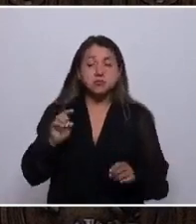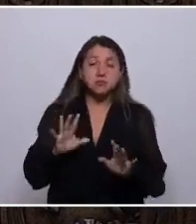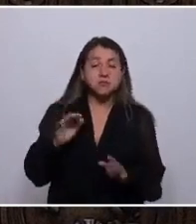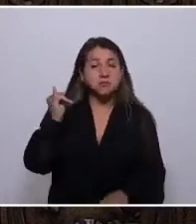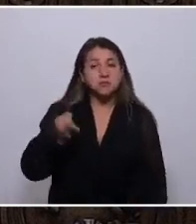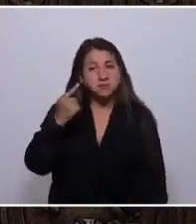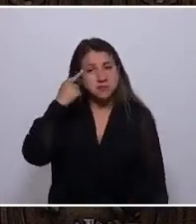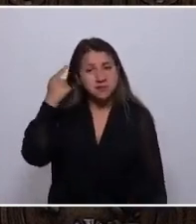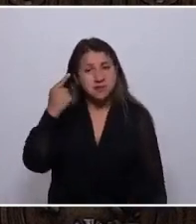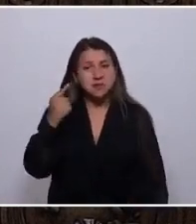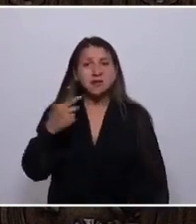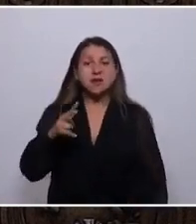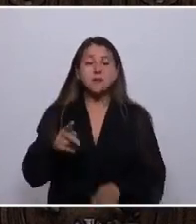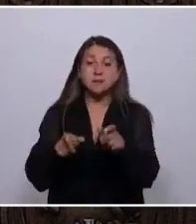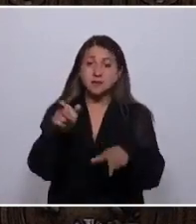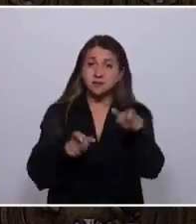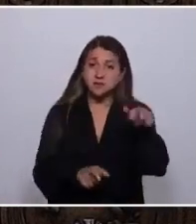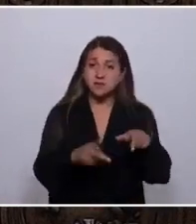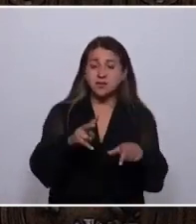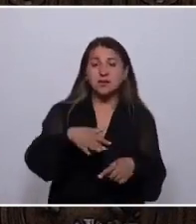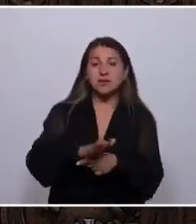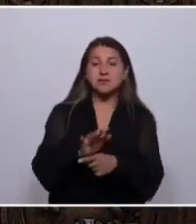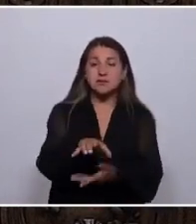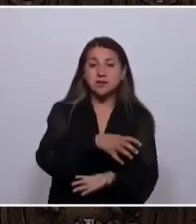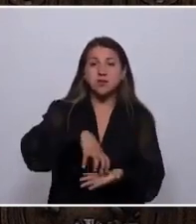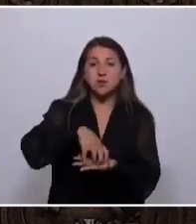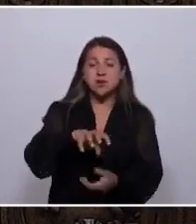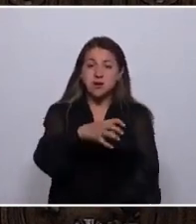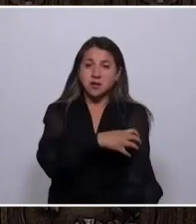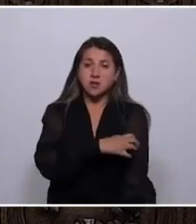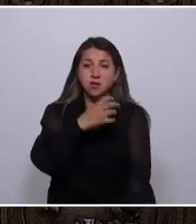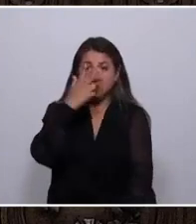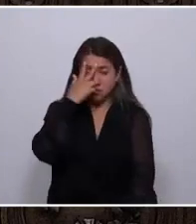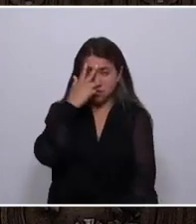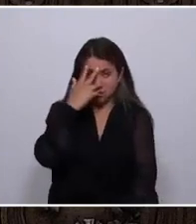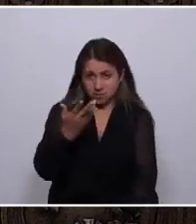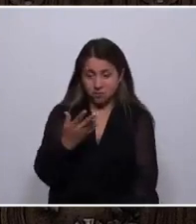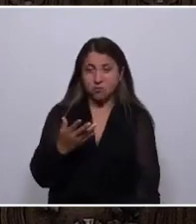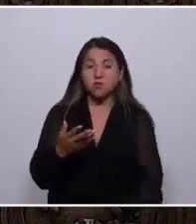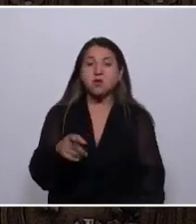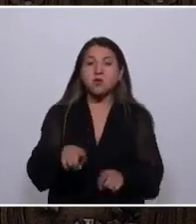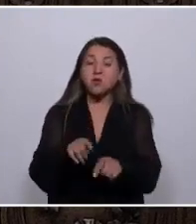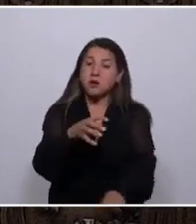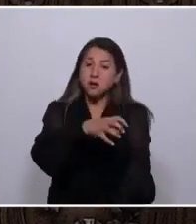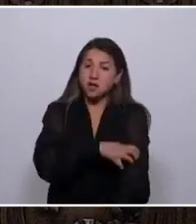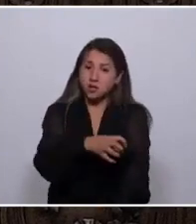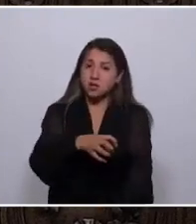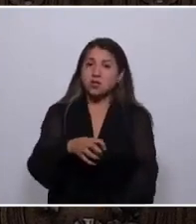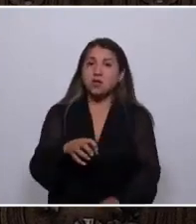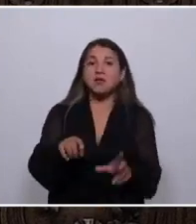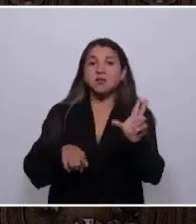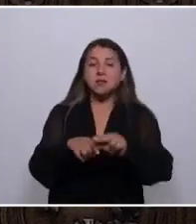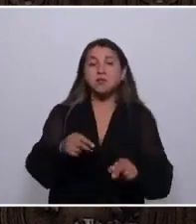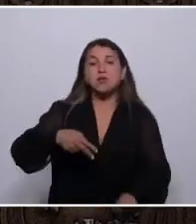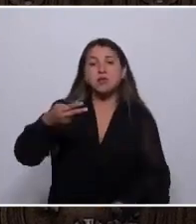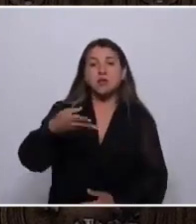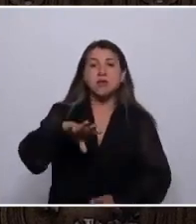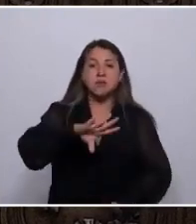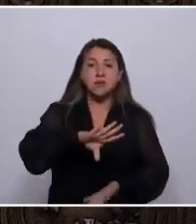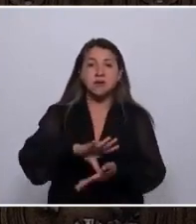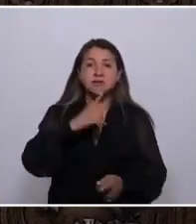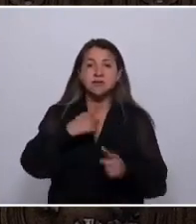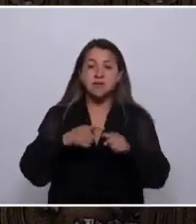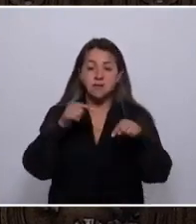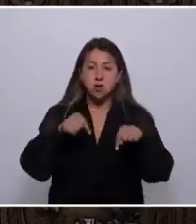sino pensando siempre en las y los habitantes de las 15 comunas de la región de Coquimbo. Una región integrante del antiguo norte del país, el llamado hoy